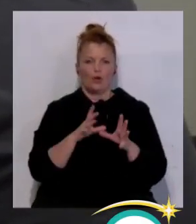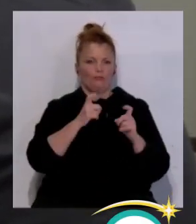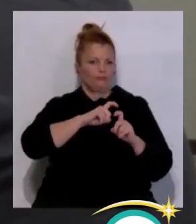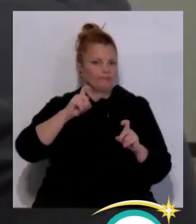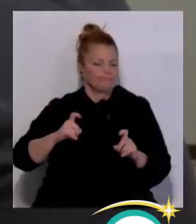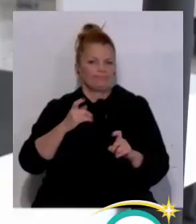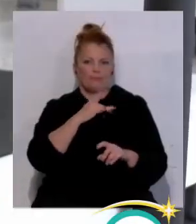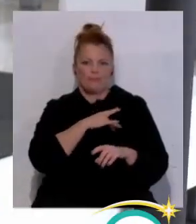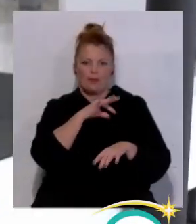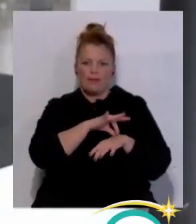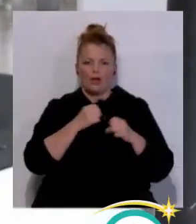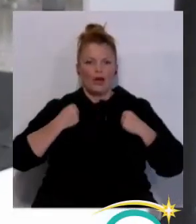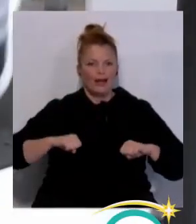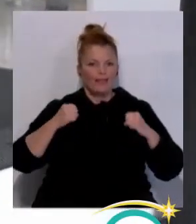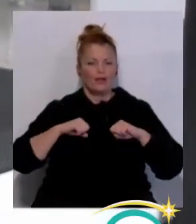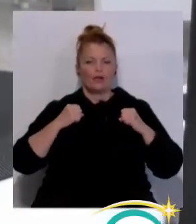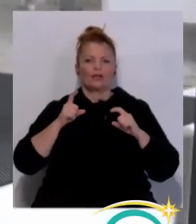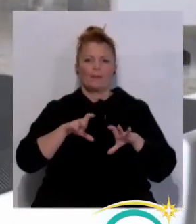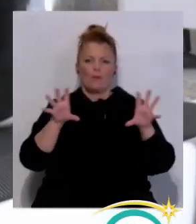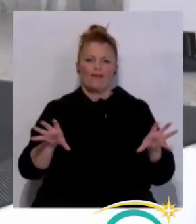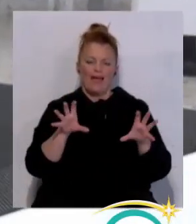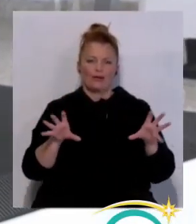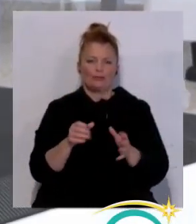electromédico, los equipos de ejercicio y el mobiliario.